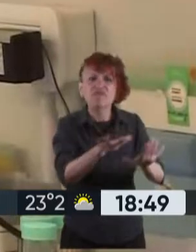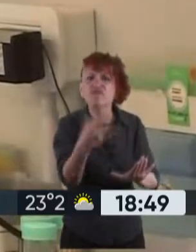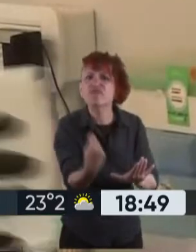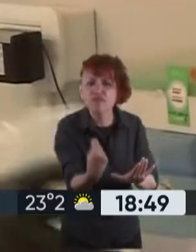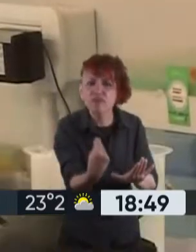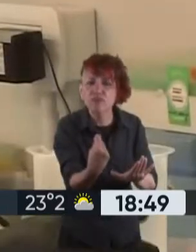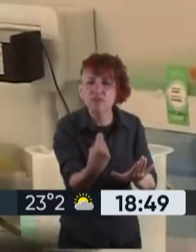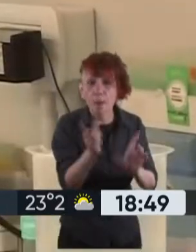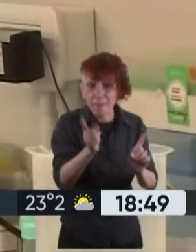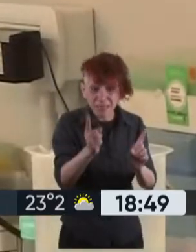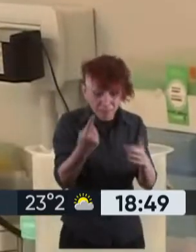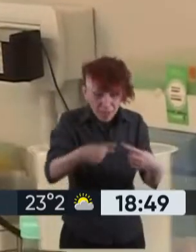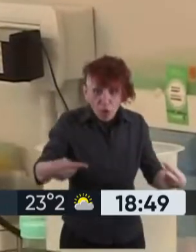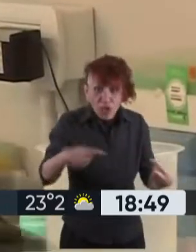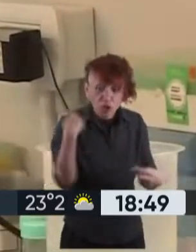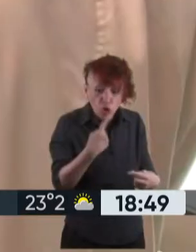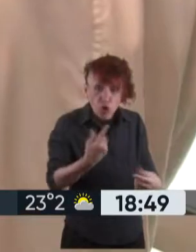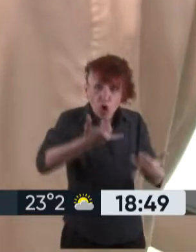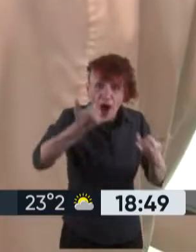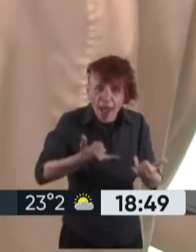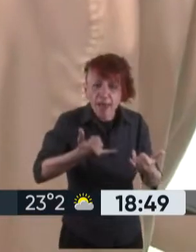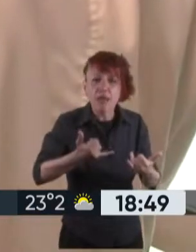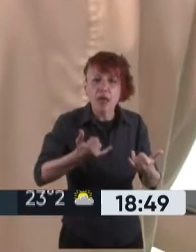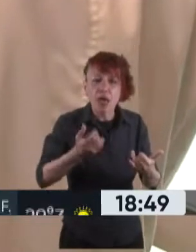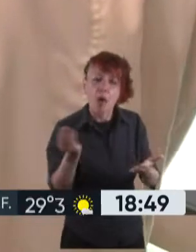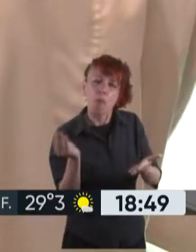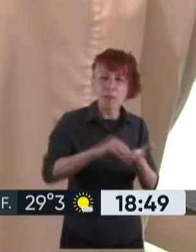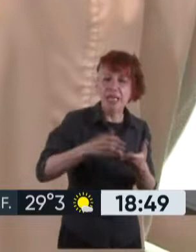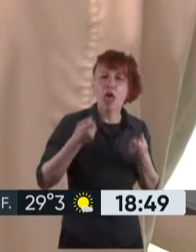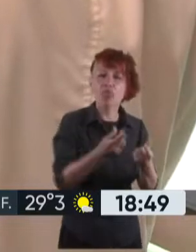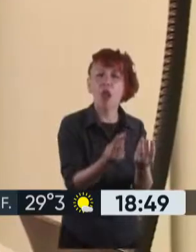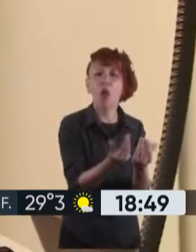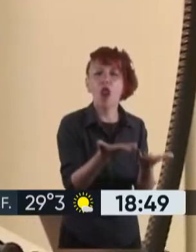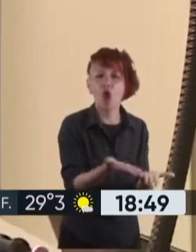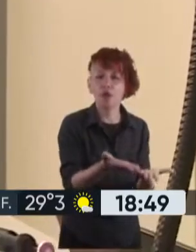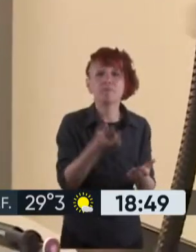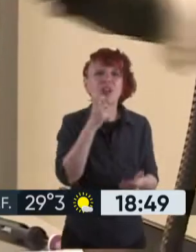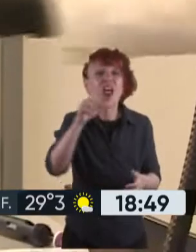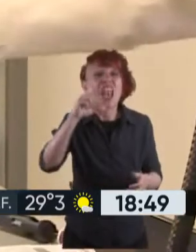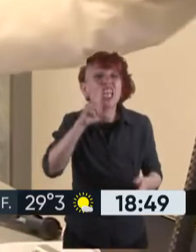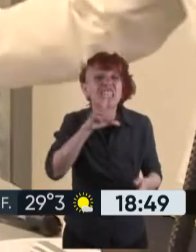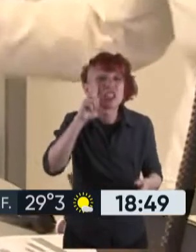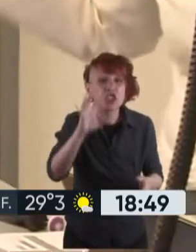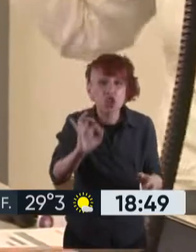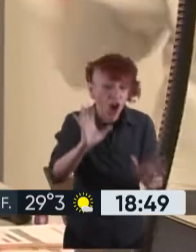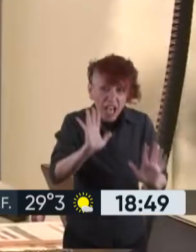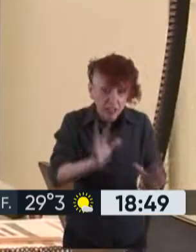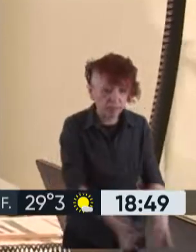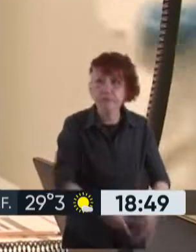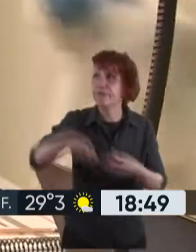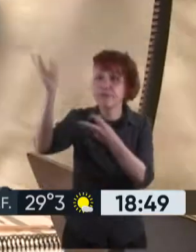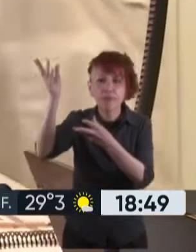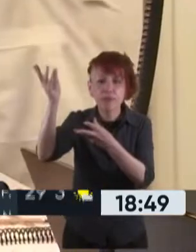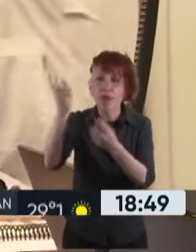valor a la riqueza que tenemos, porque no es lo mismo exportar el litio en bruto que exportarlo convertido en